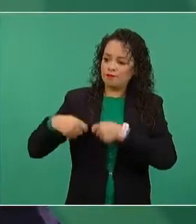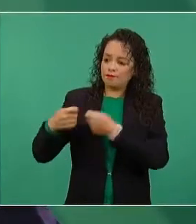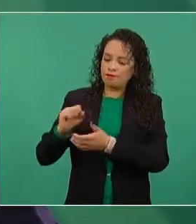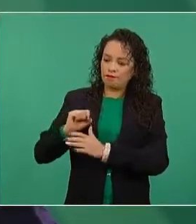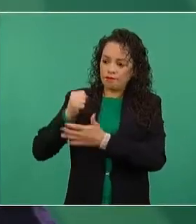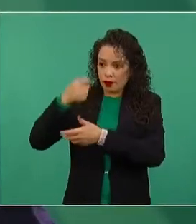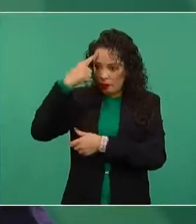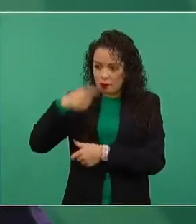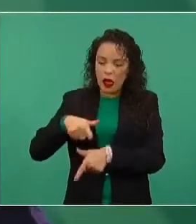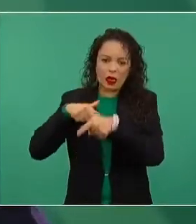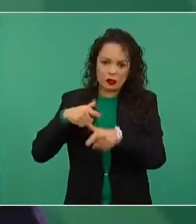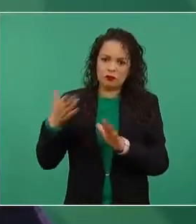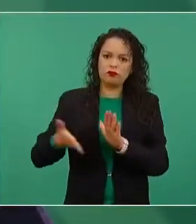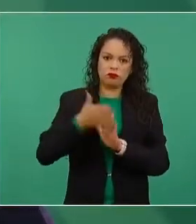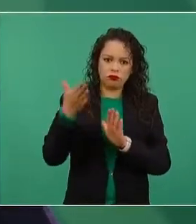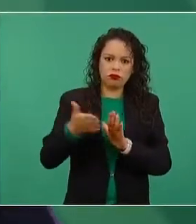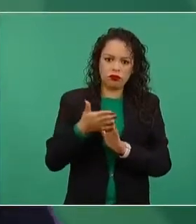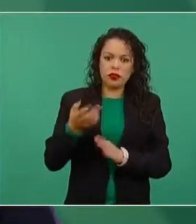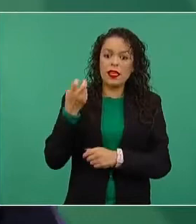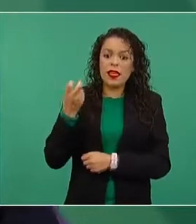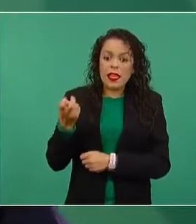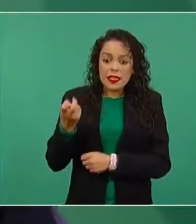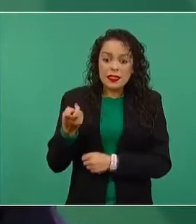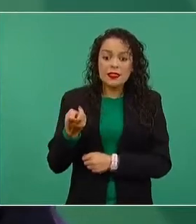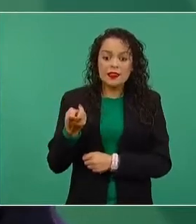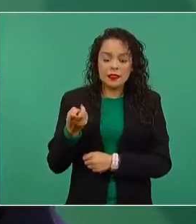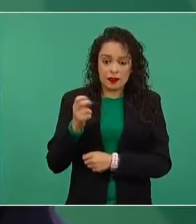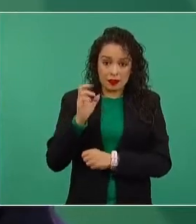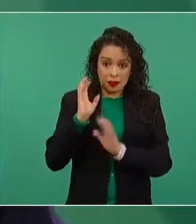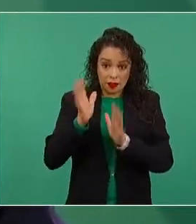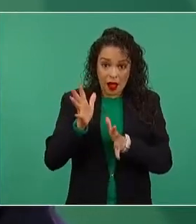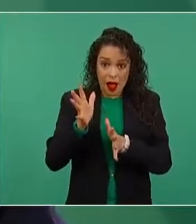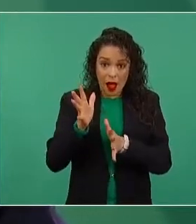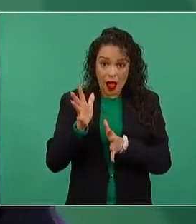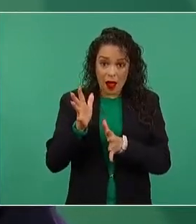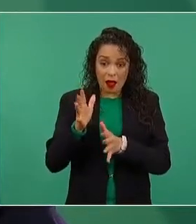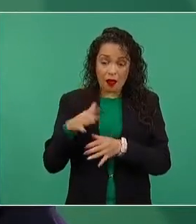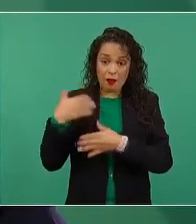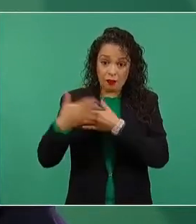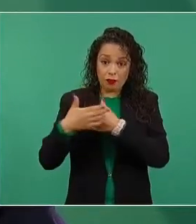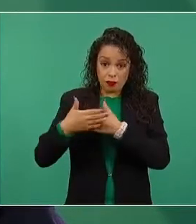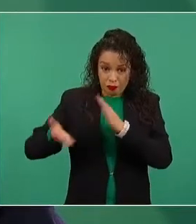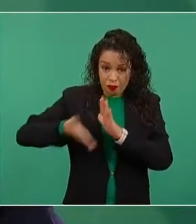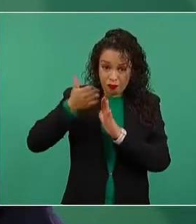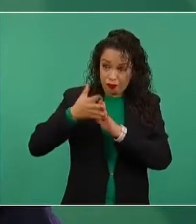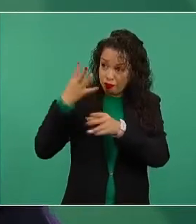a significar menos contaminación,